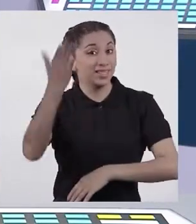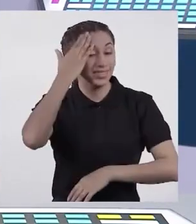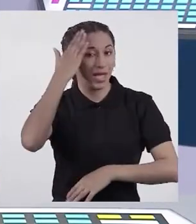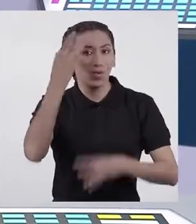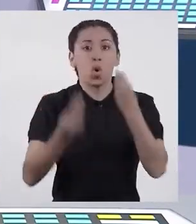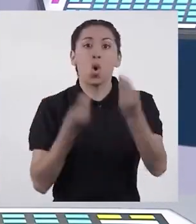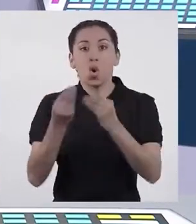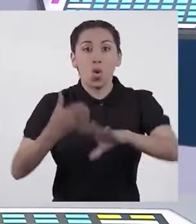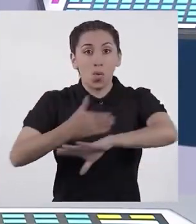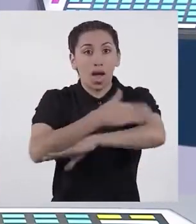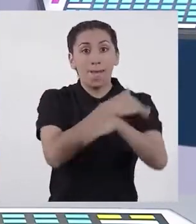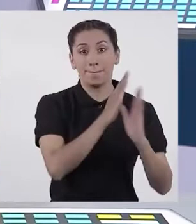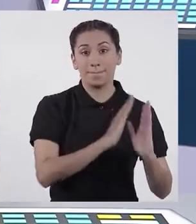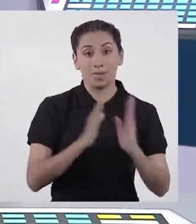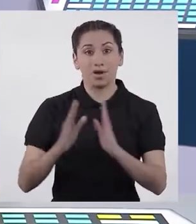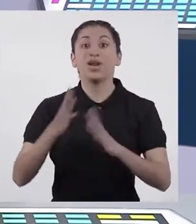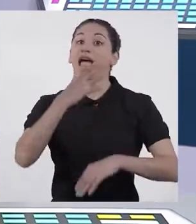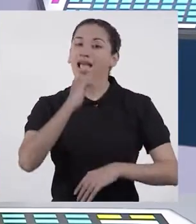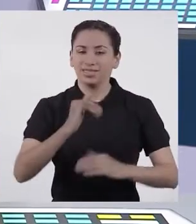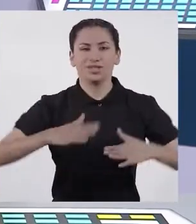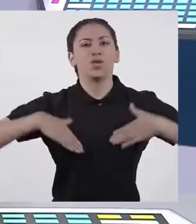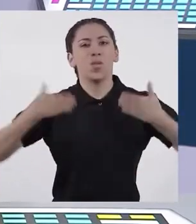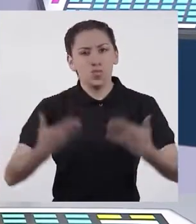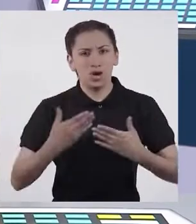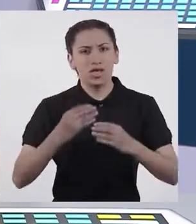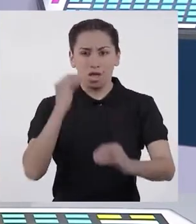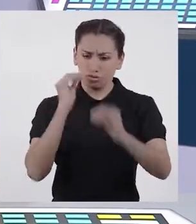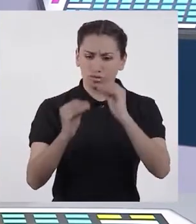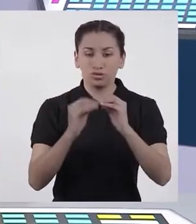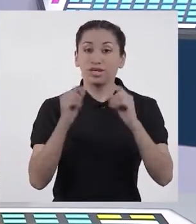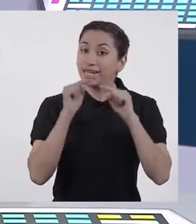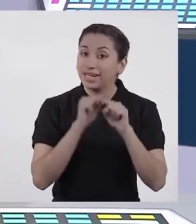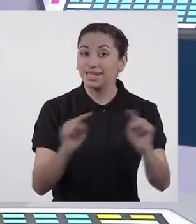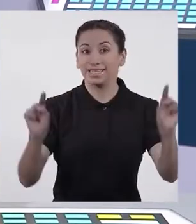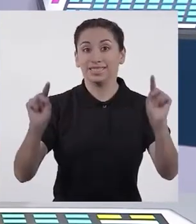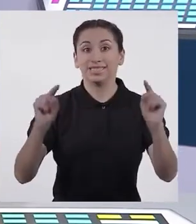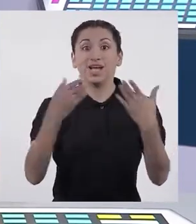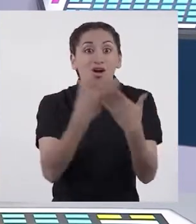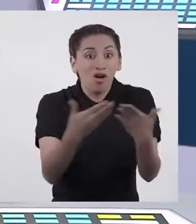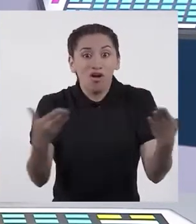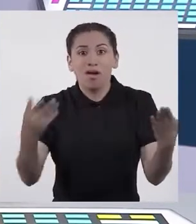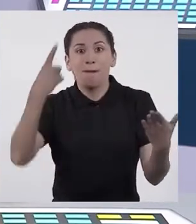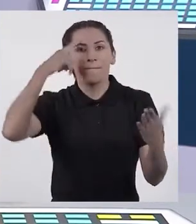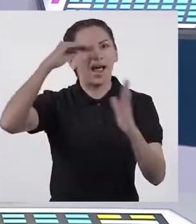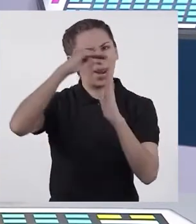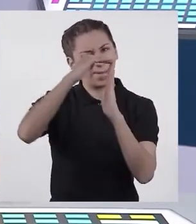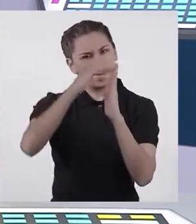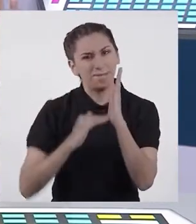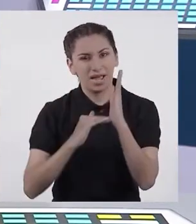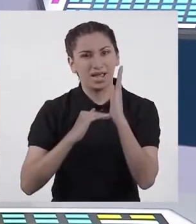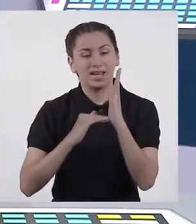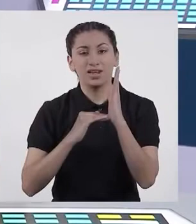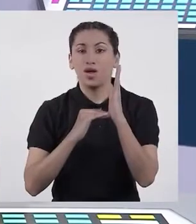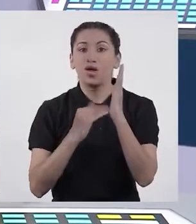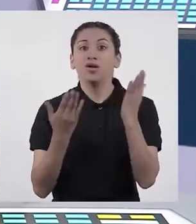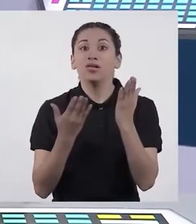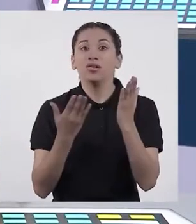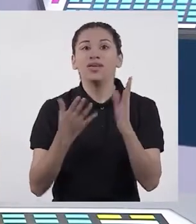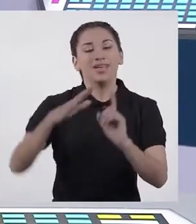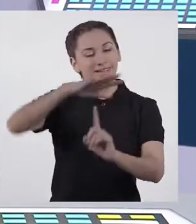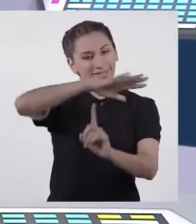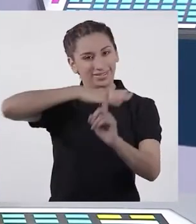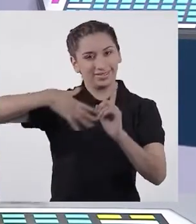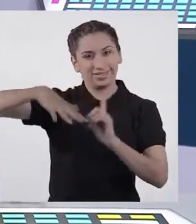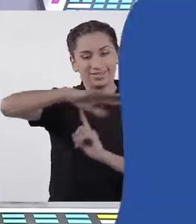estar preparados y así podamos afrontar estos eventos naturales para reducir el impacto